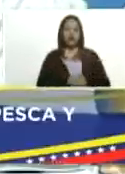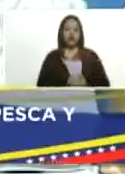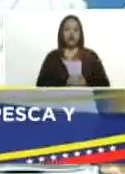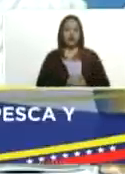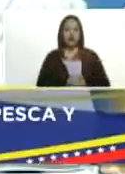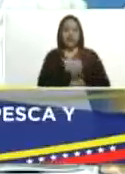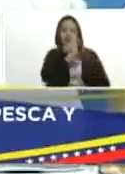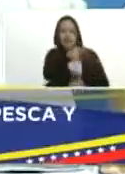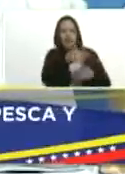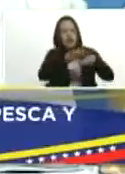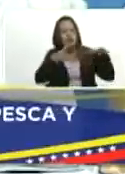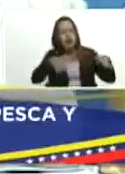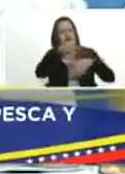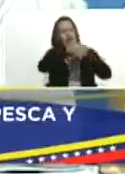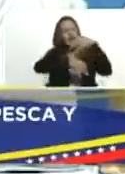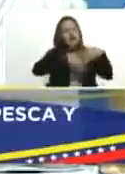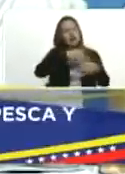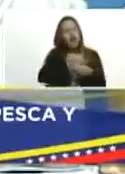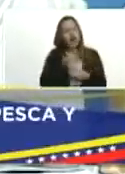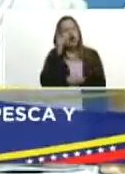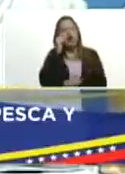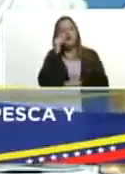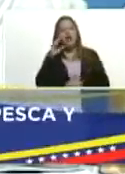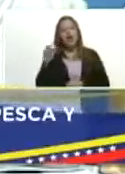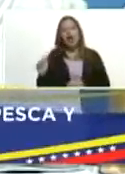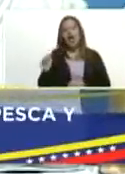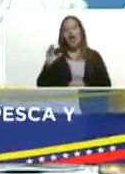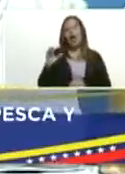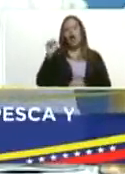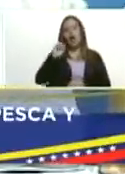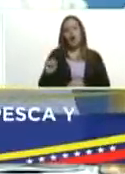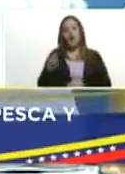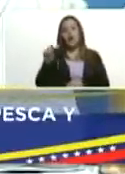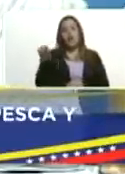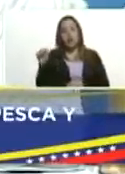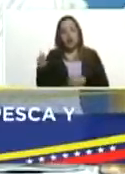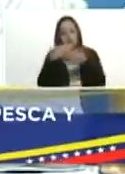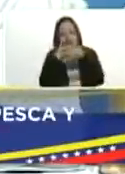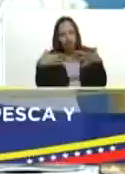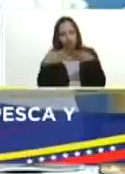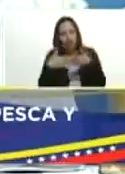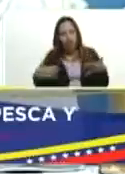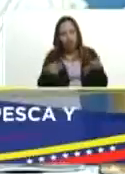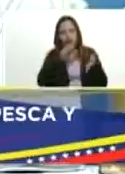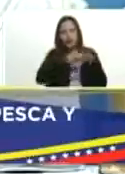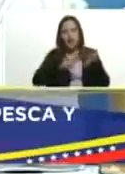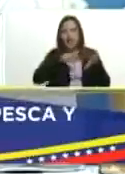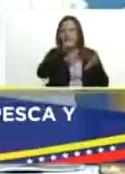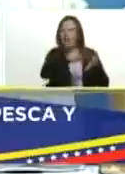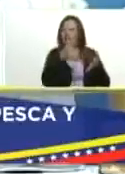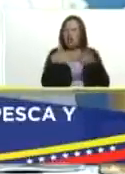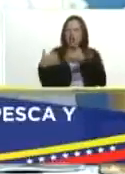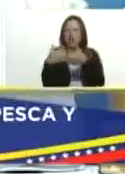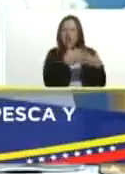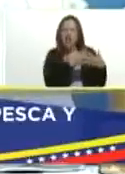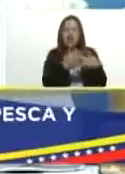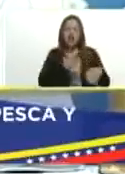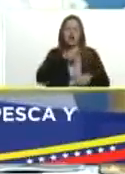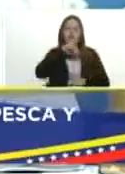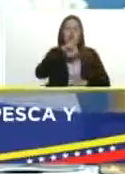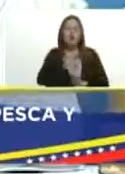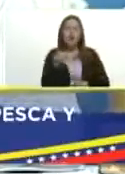describió Cruz Salmerón Acosta, precisamente allí se desataron unas guerras coloniales o